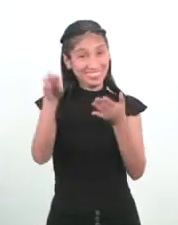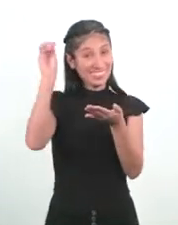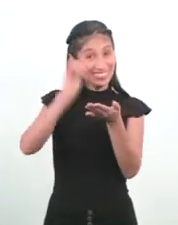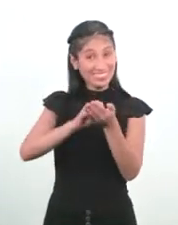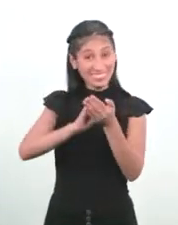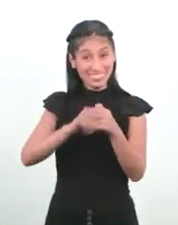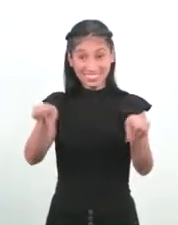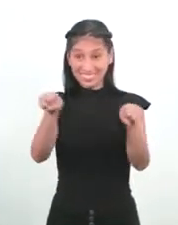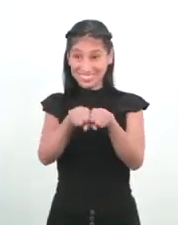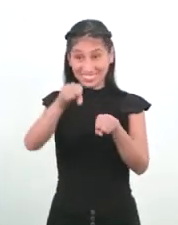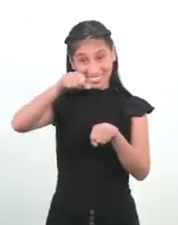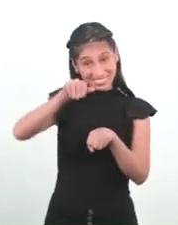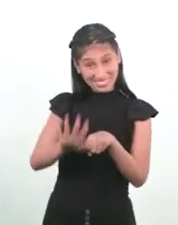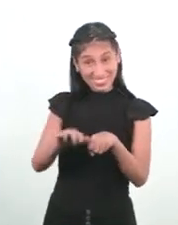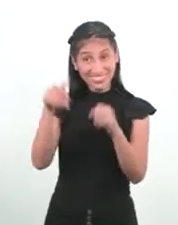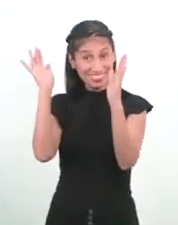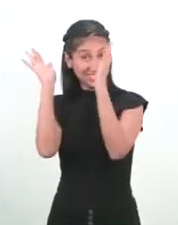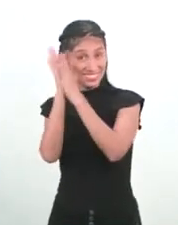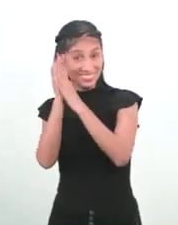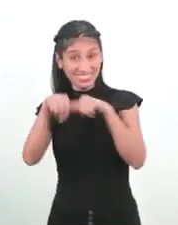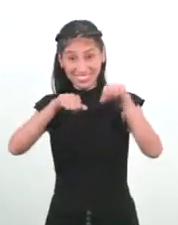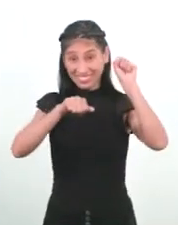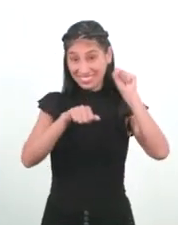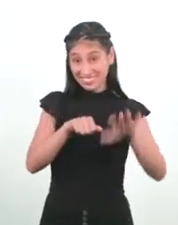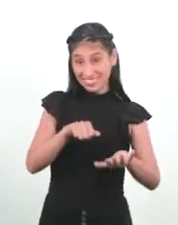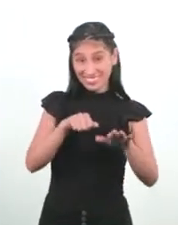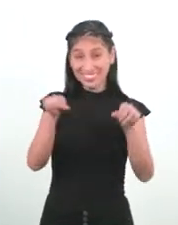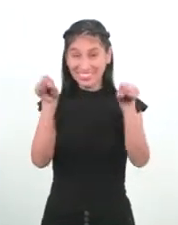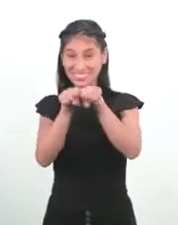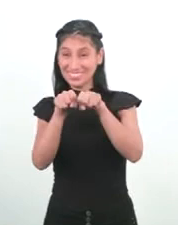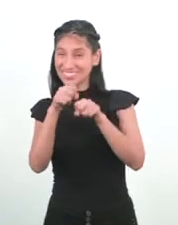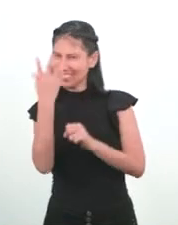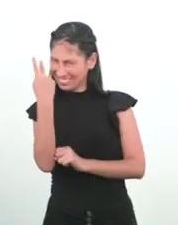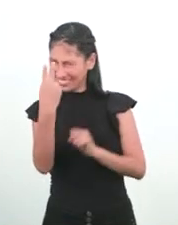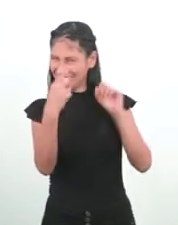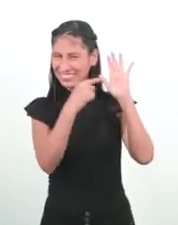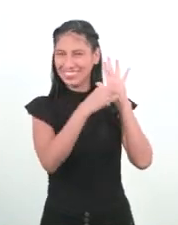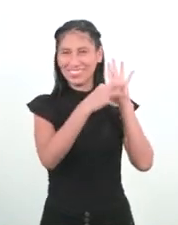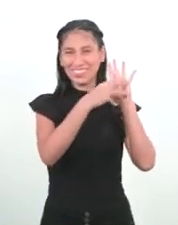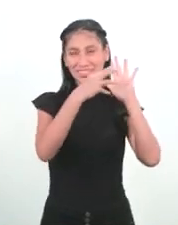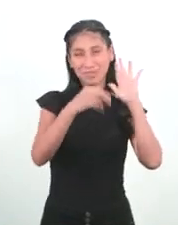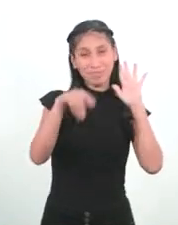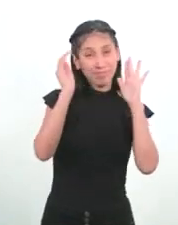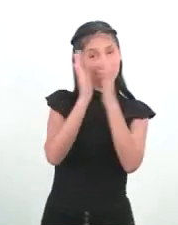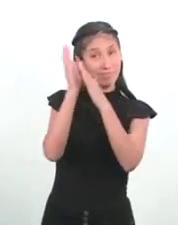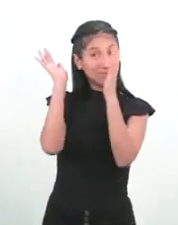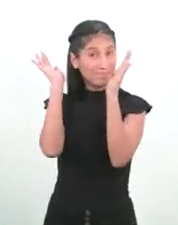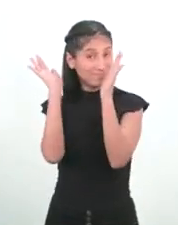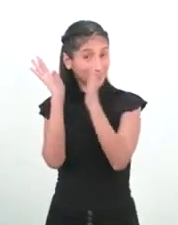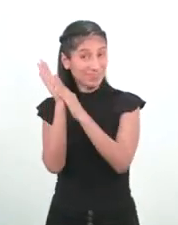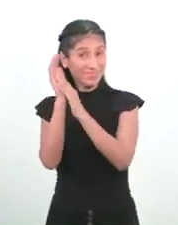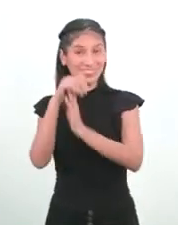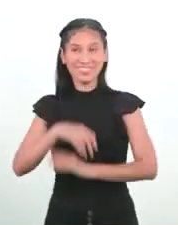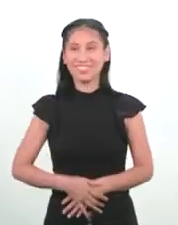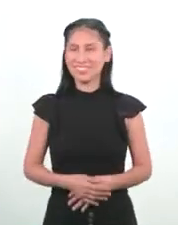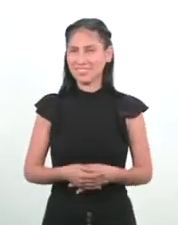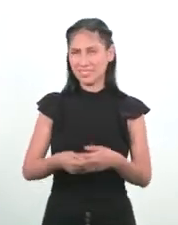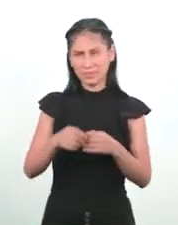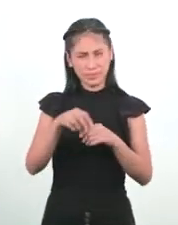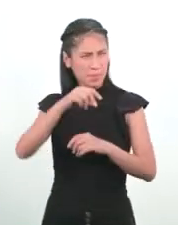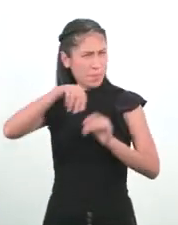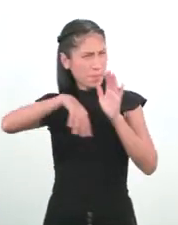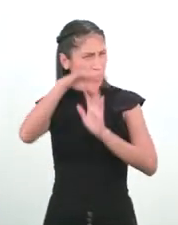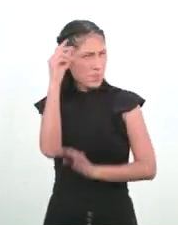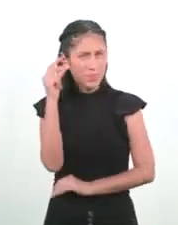más, piso, palma. Piso, palma. Piso, palma, palma. Un poco